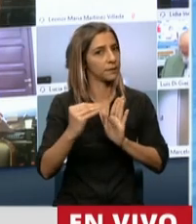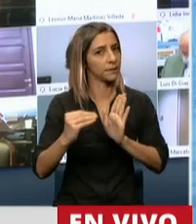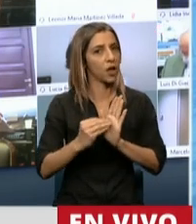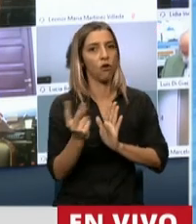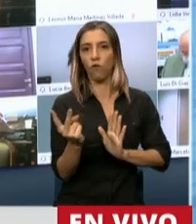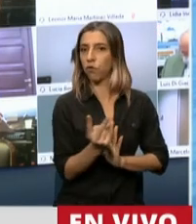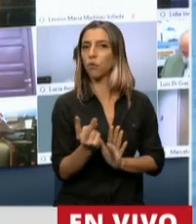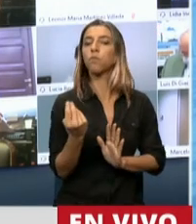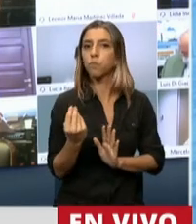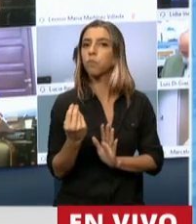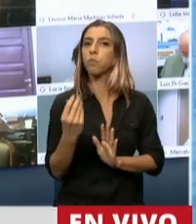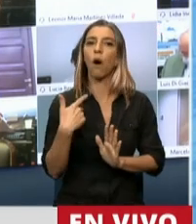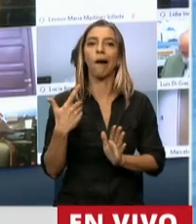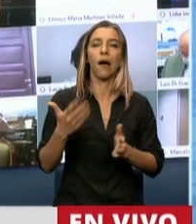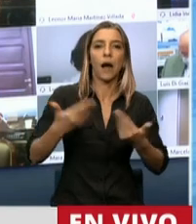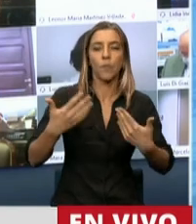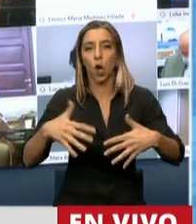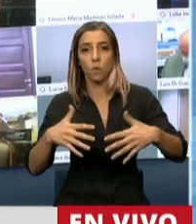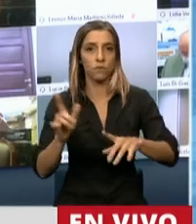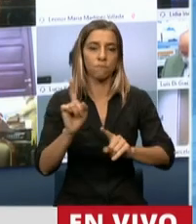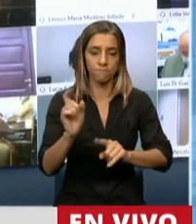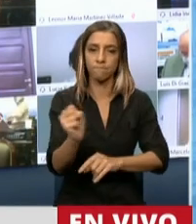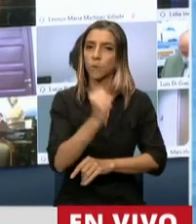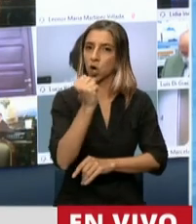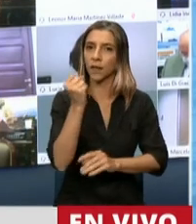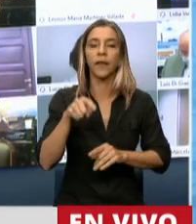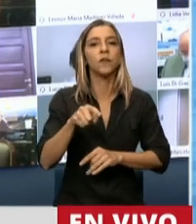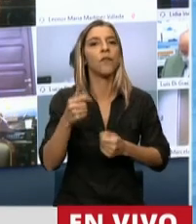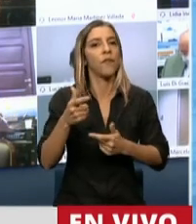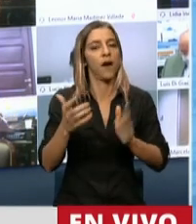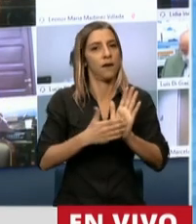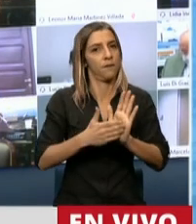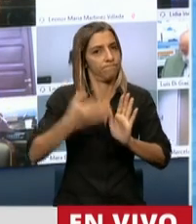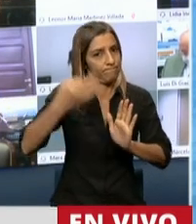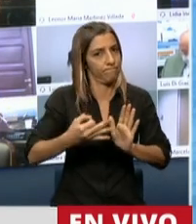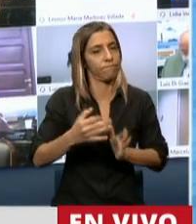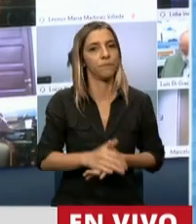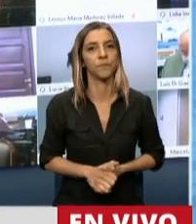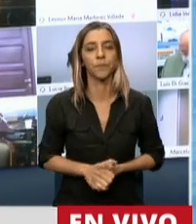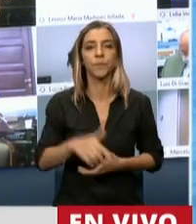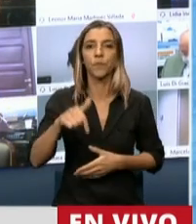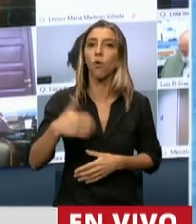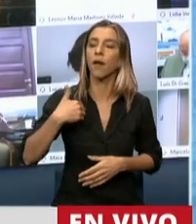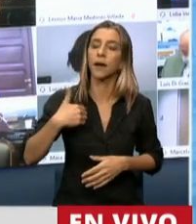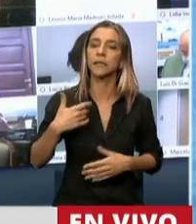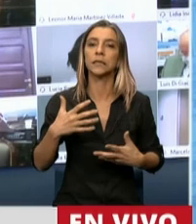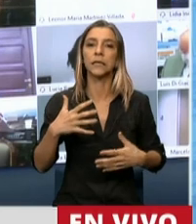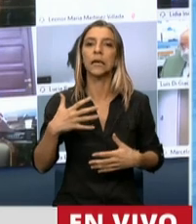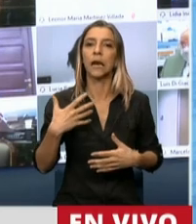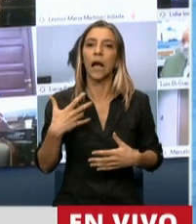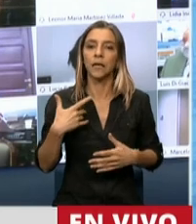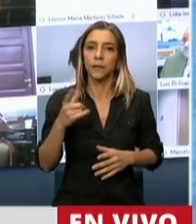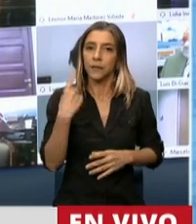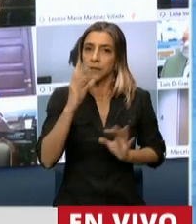los controles y garantías que necesitamos. Hoy en Argentina, lamentablemente, la salud no está en orden,